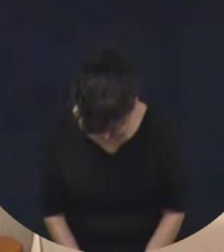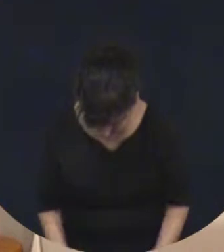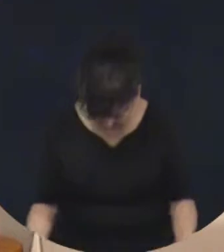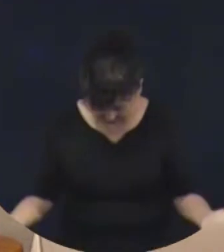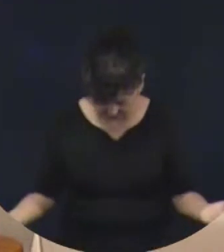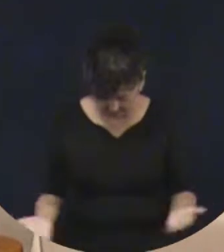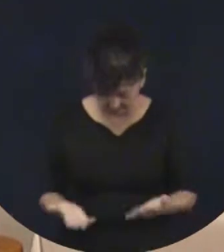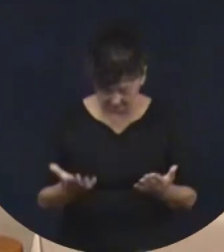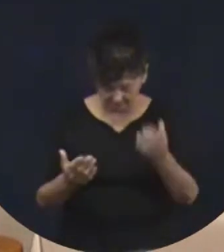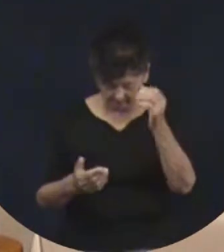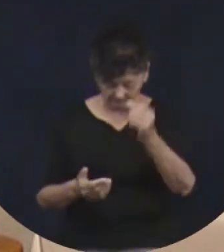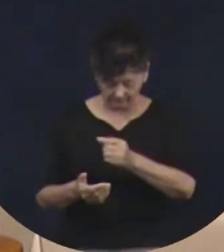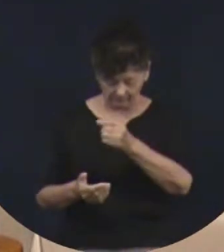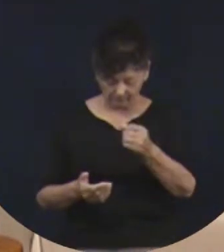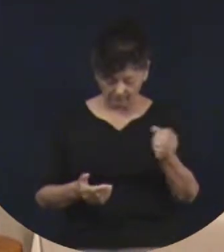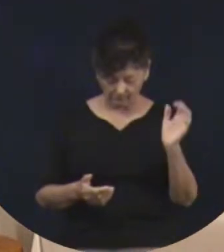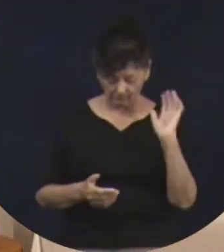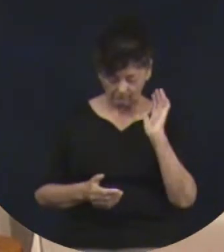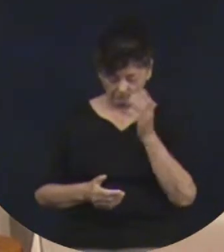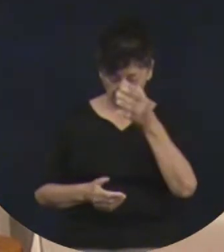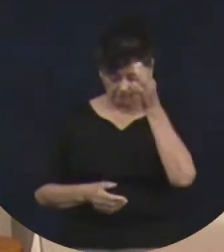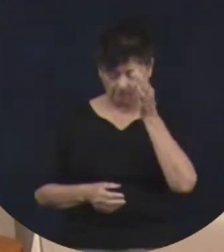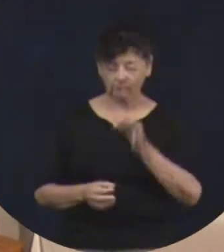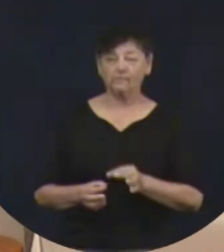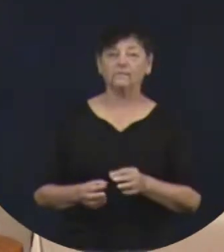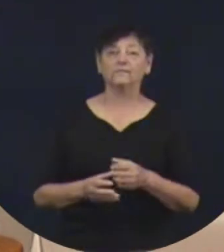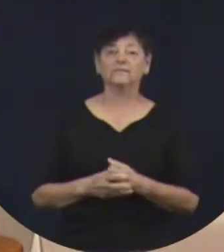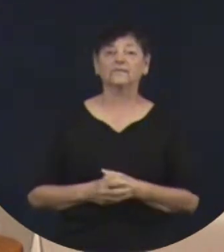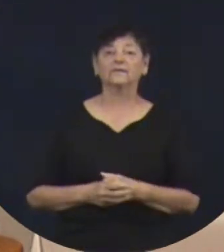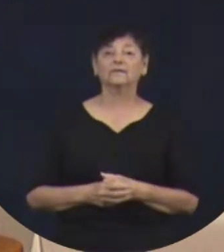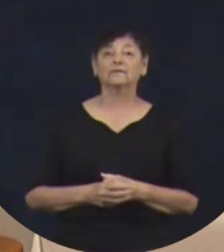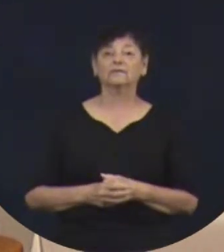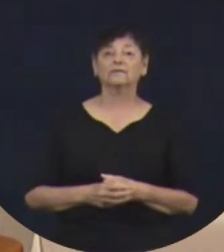Este es el sacramento de nuestra fe.